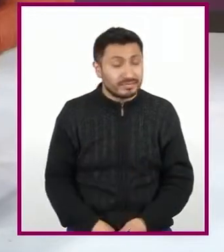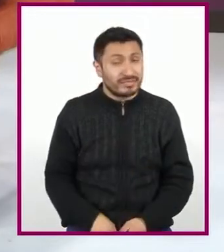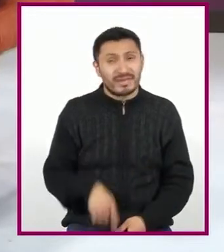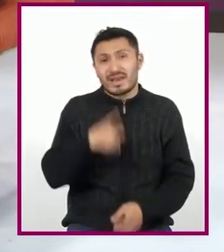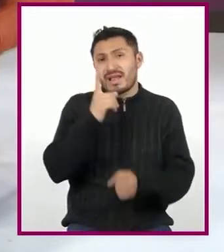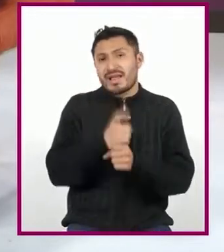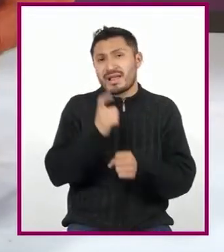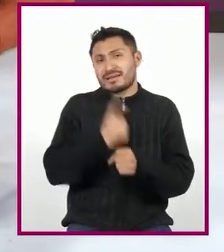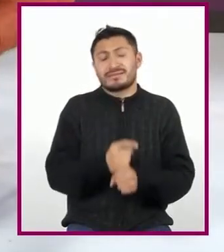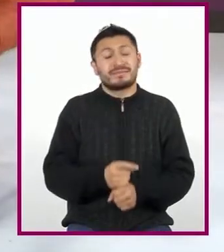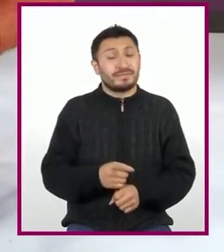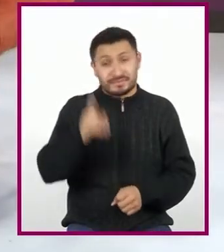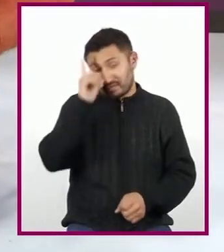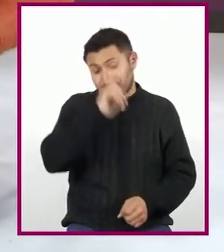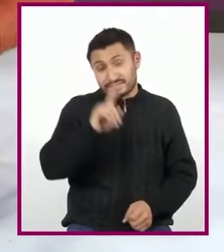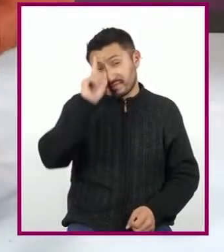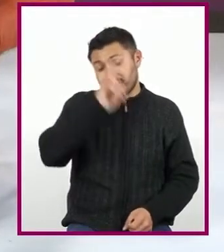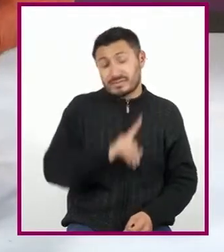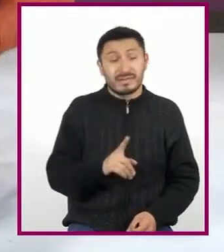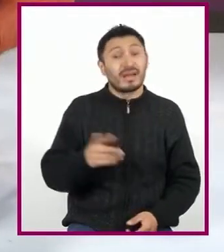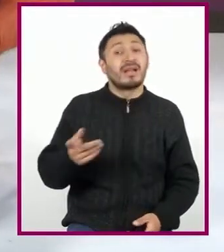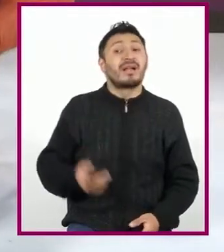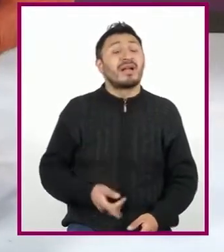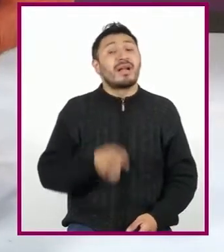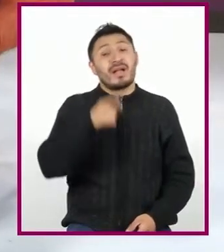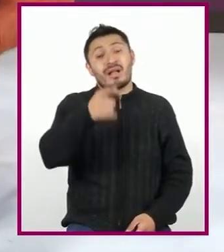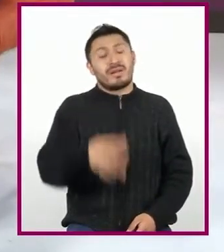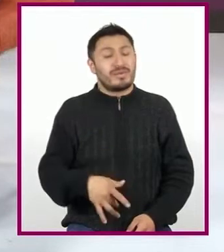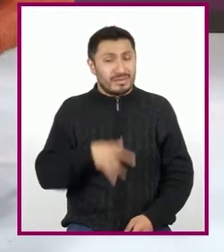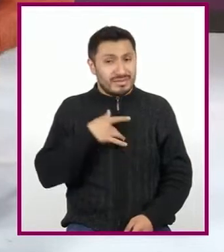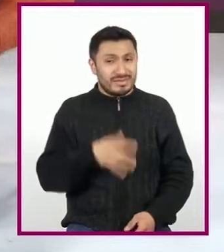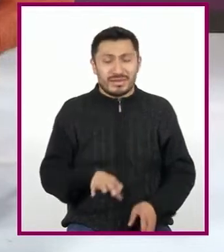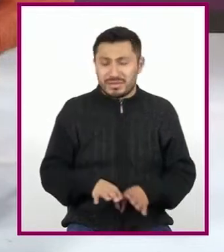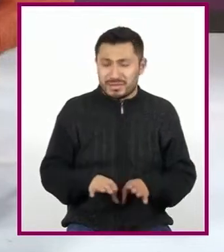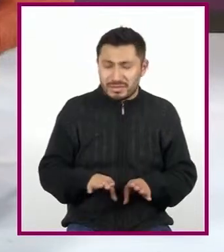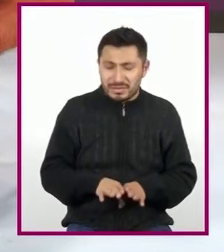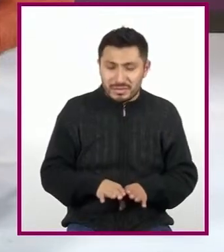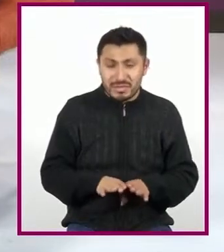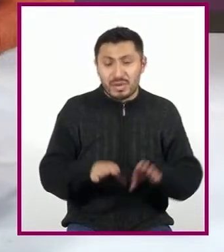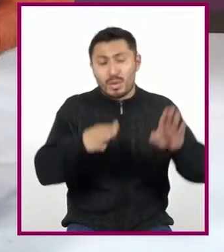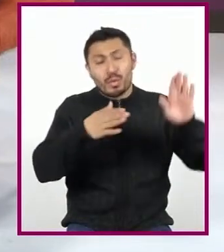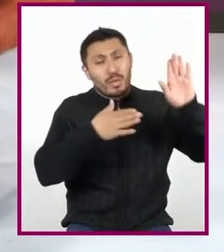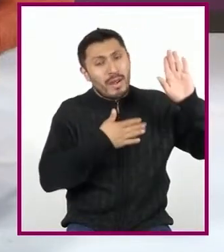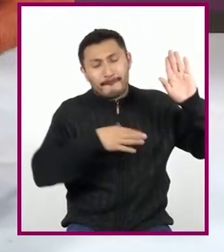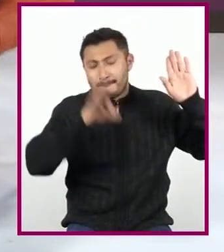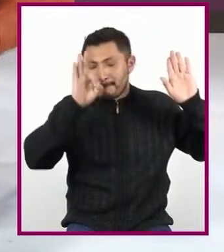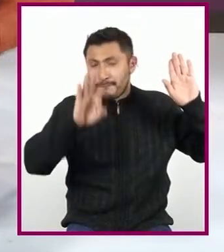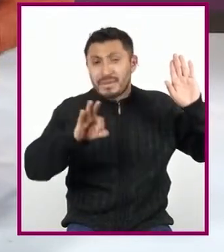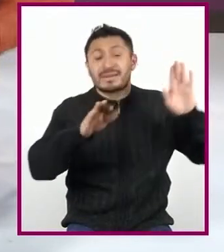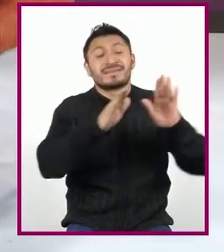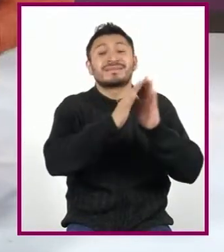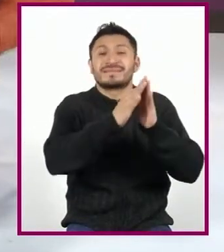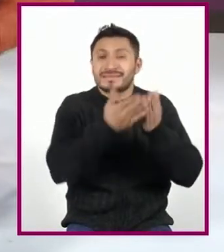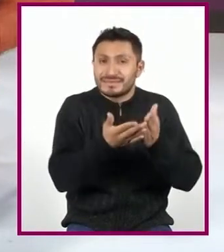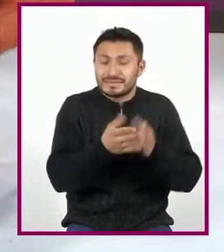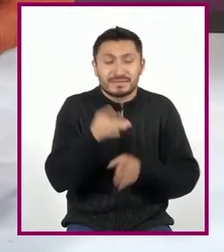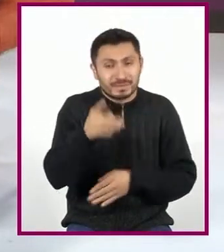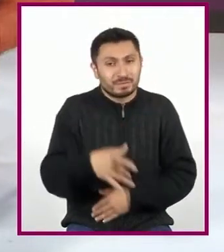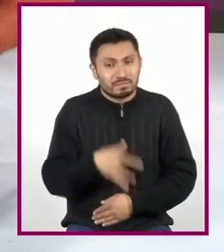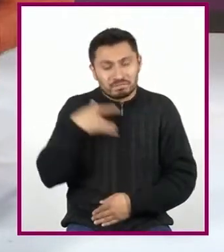respecto. ¿Cuál es la función del prólogo en una antología? ¿Y qué consejos nos daría para redactar un buen prólogo?